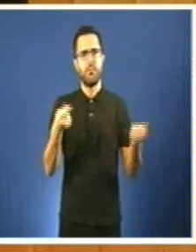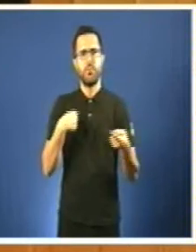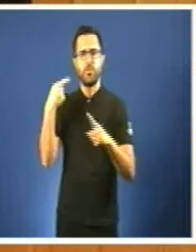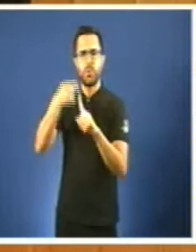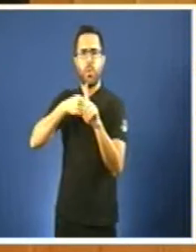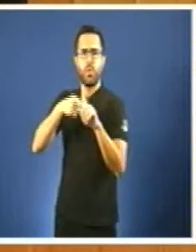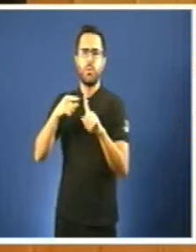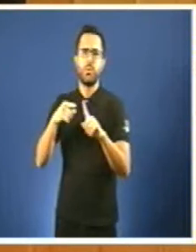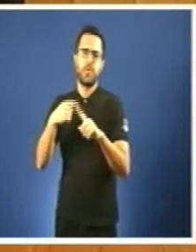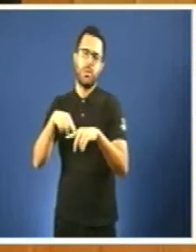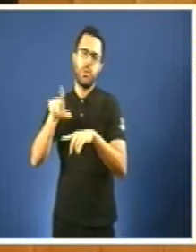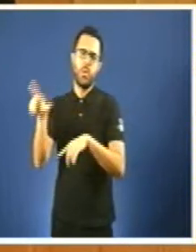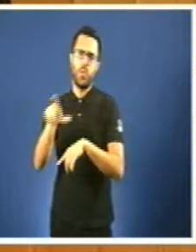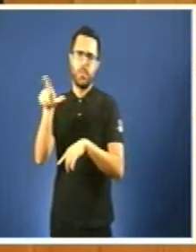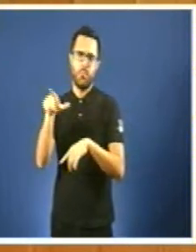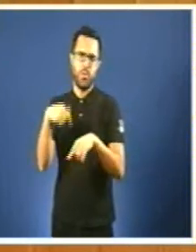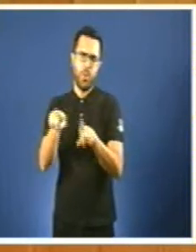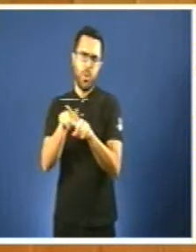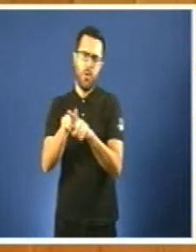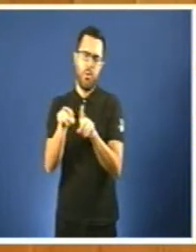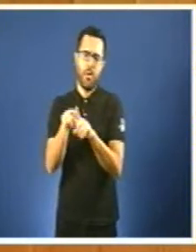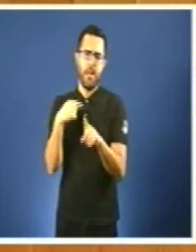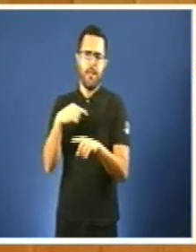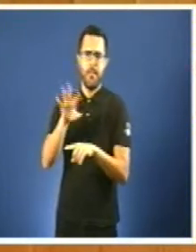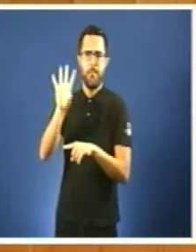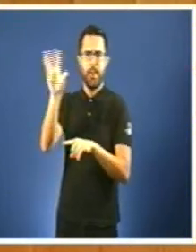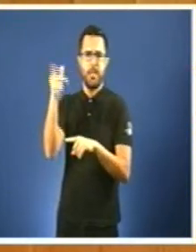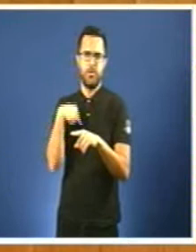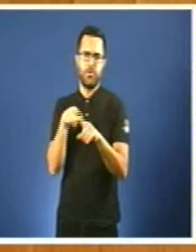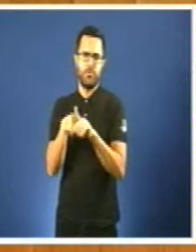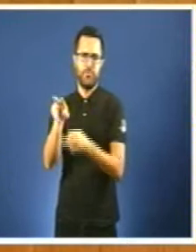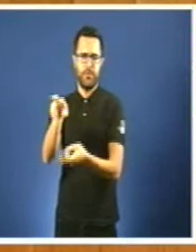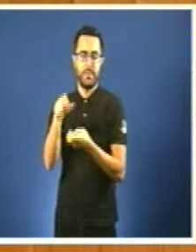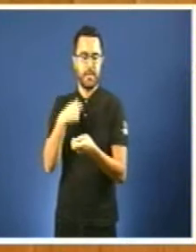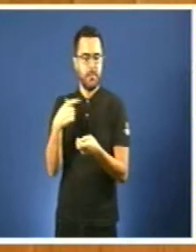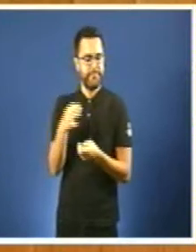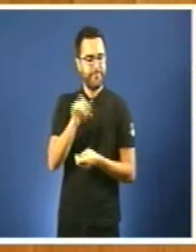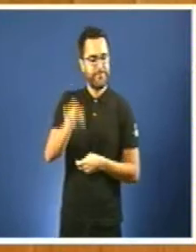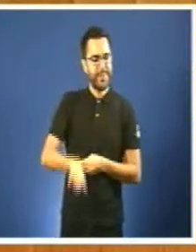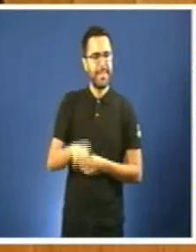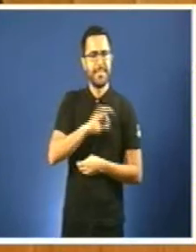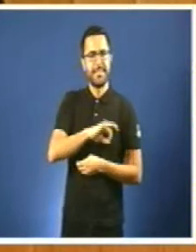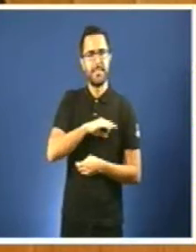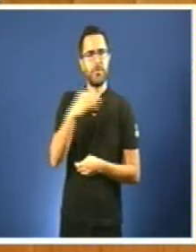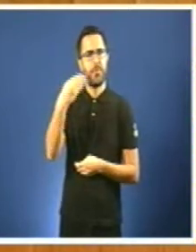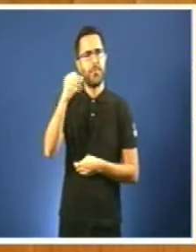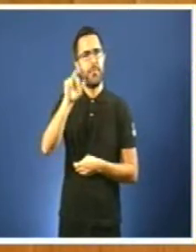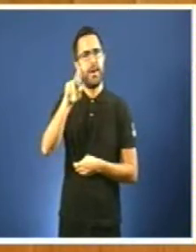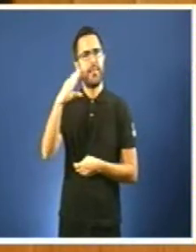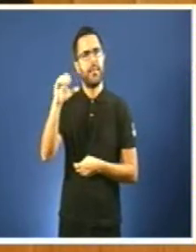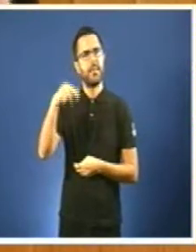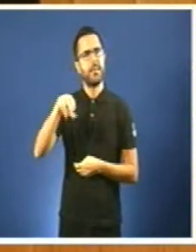fiscal. Corrupción é que o señor Bárcenas este na rúa mentres vostedes instauran a cadea perpetua